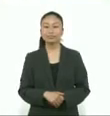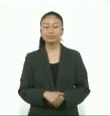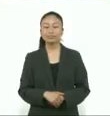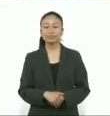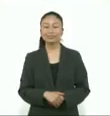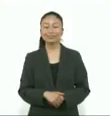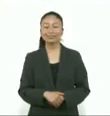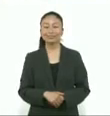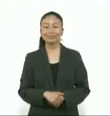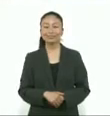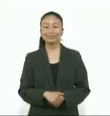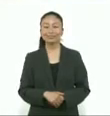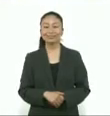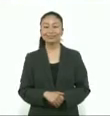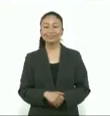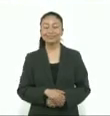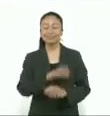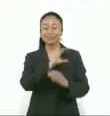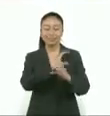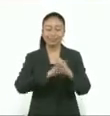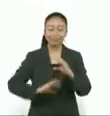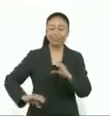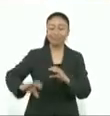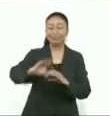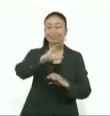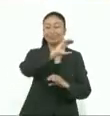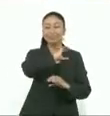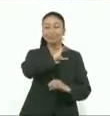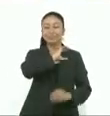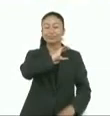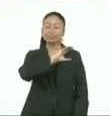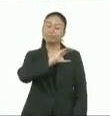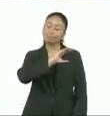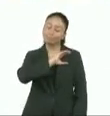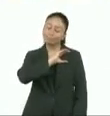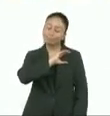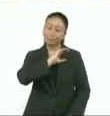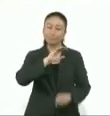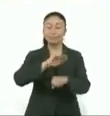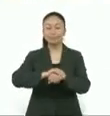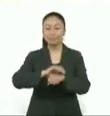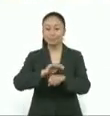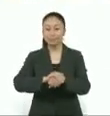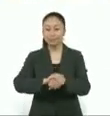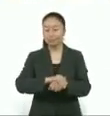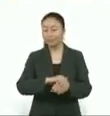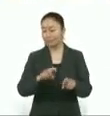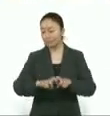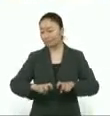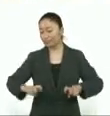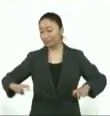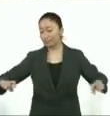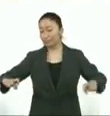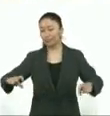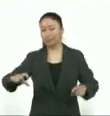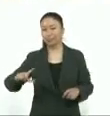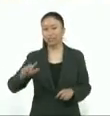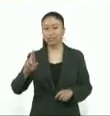Querida Claudia, jefa de gobierno, amigas gobernadoras, Lorena de